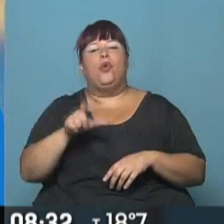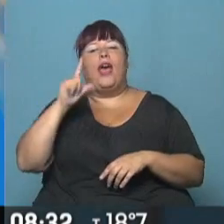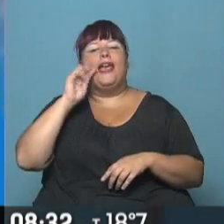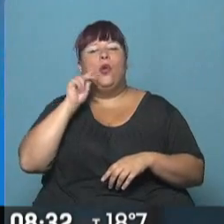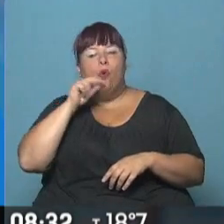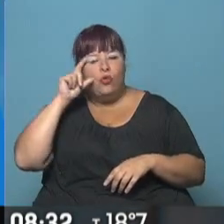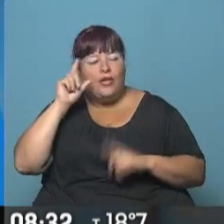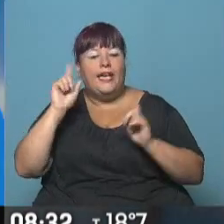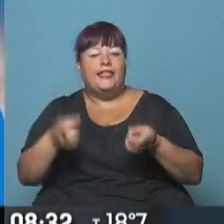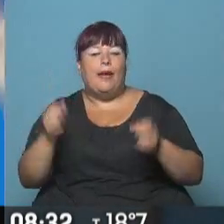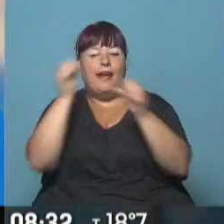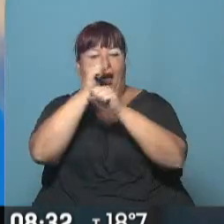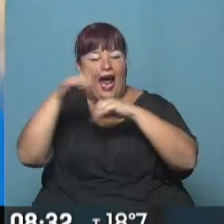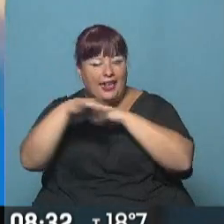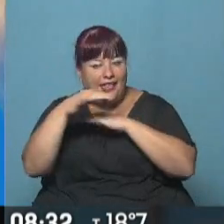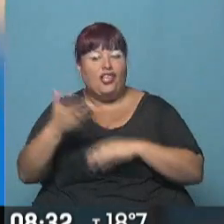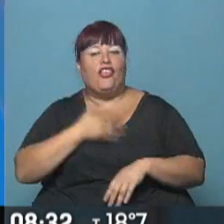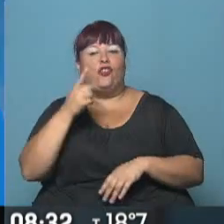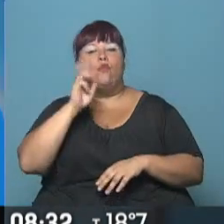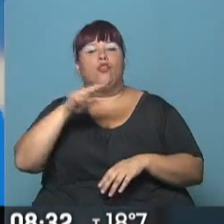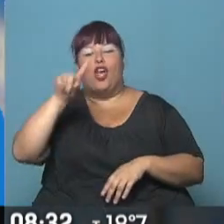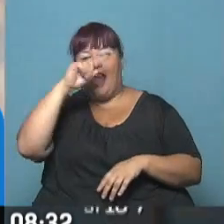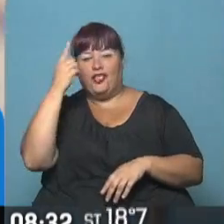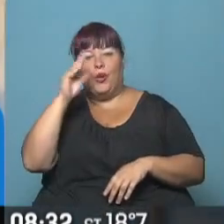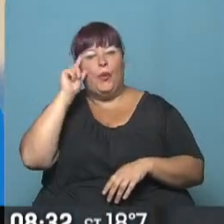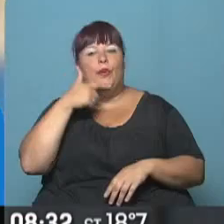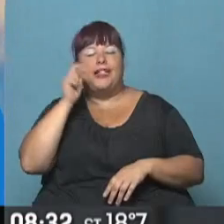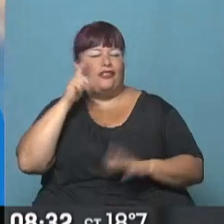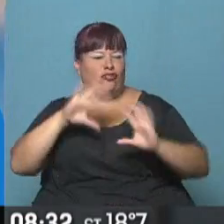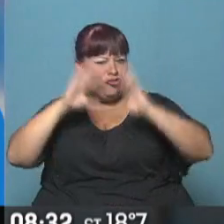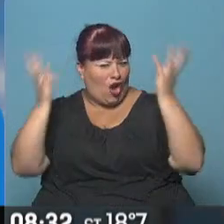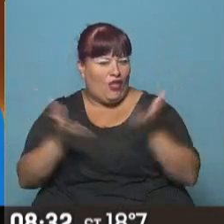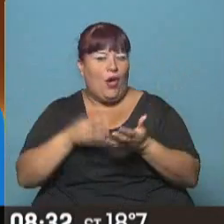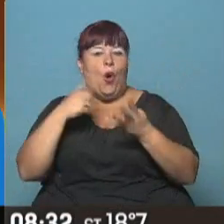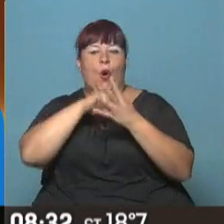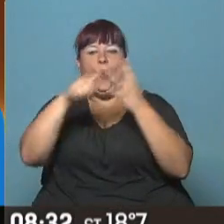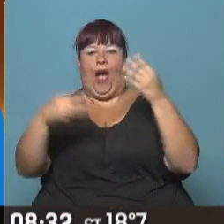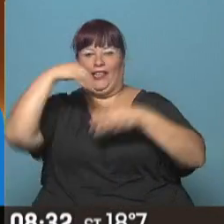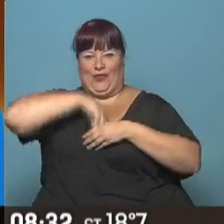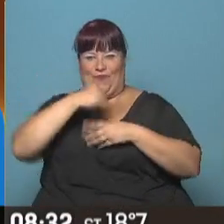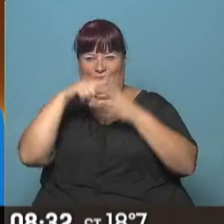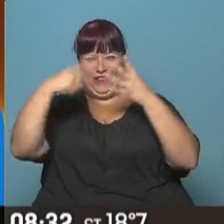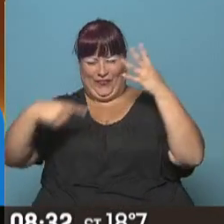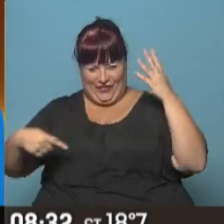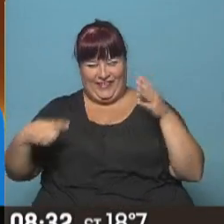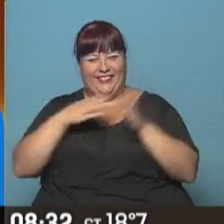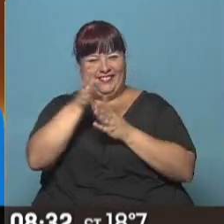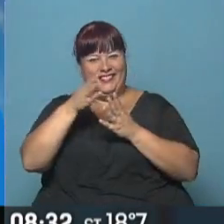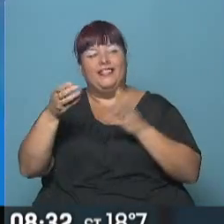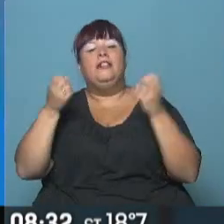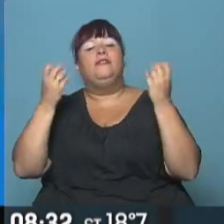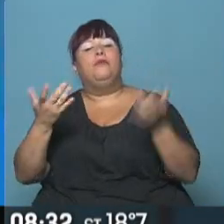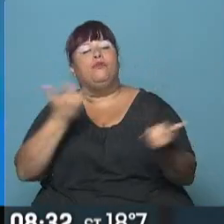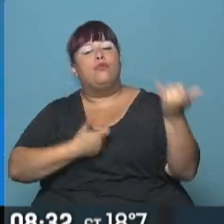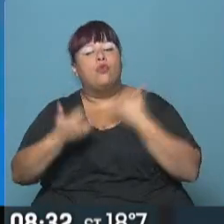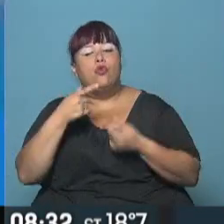y además arquitecto y director del Museo Nacional de Bellas Artes. Sí, somos todo eso y mucho cuatro más. personas en un... Ahí está. Contanos un poco de